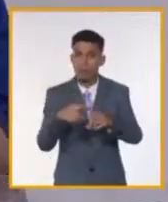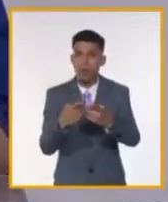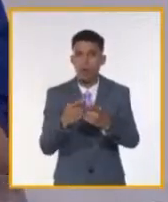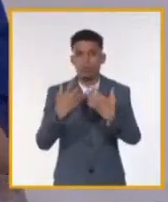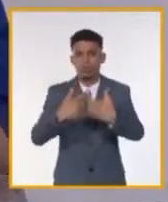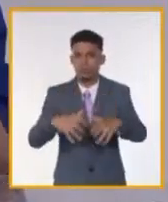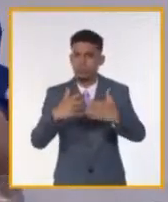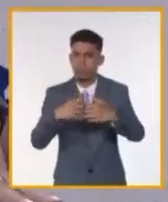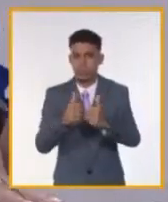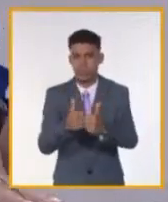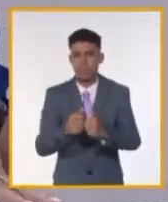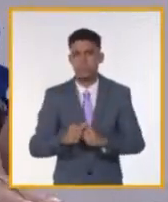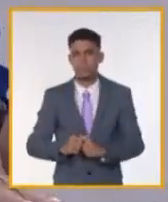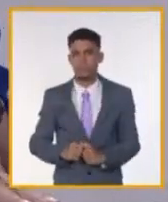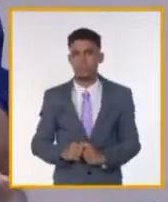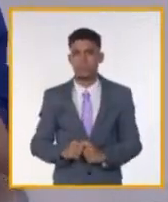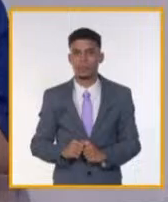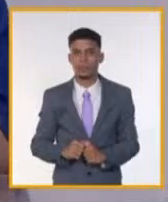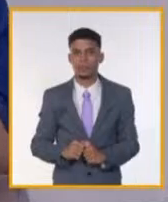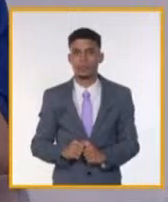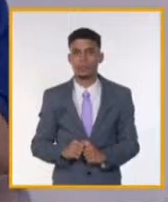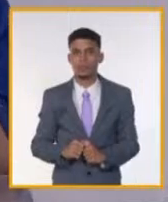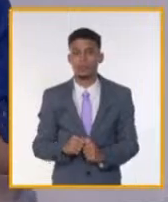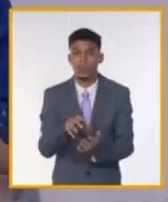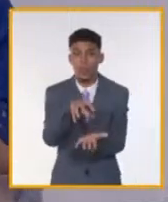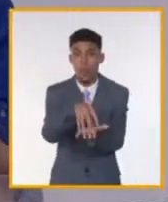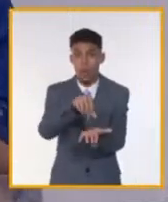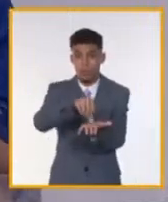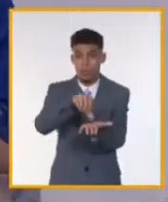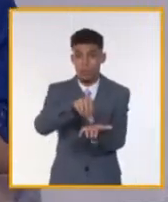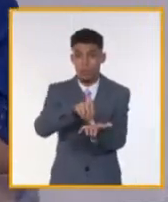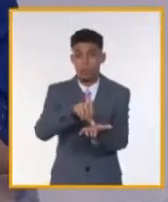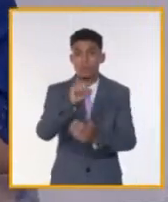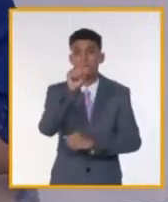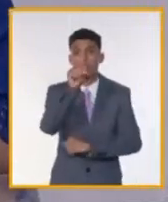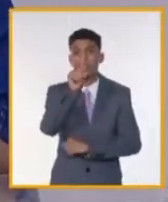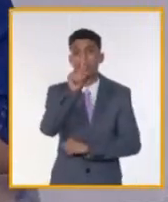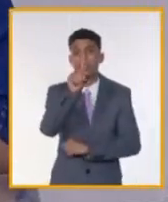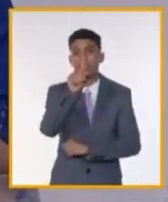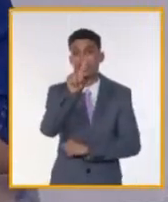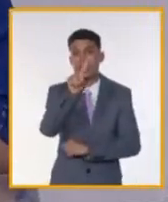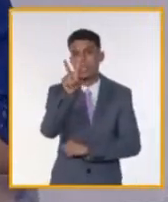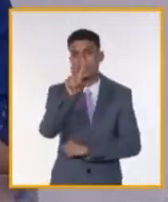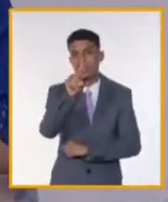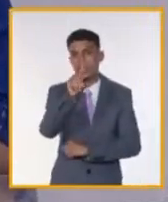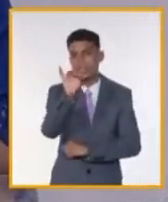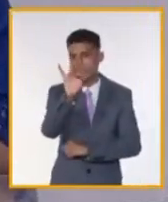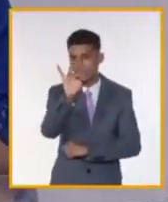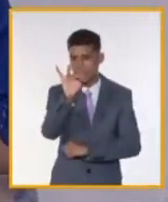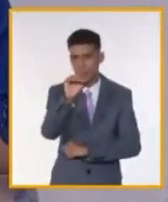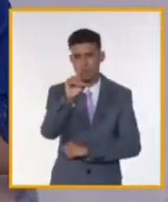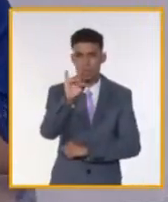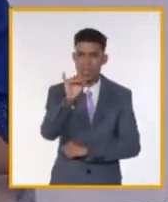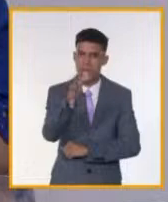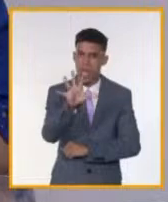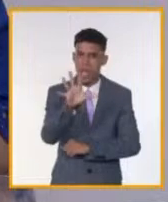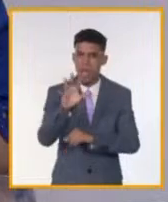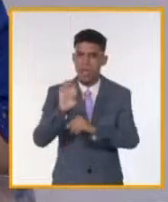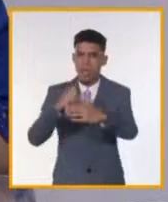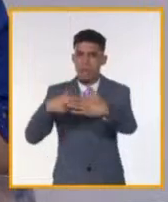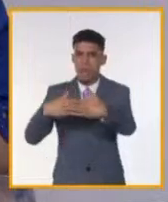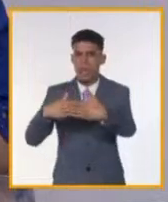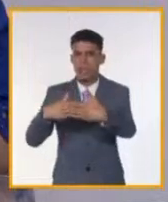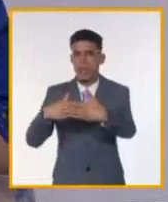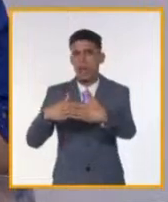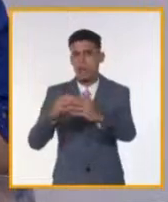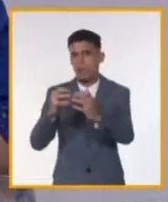Decirte que el CIPIN ha estado presente en más de 16, 17 plantas de minerales metálicos y no metálicos que tiene